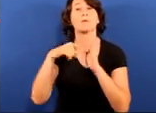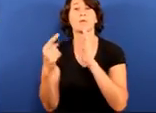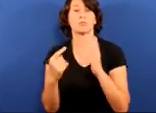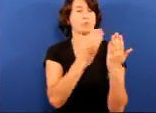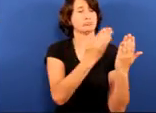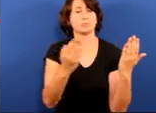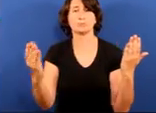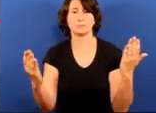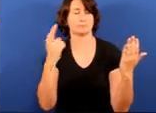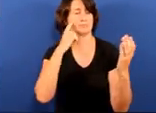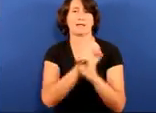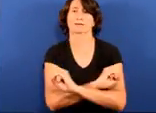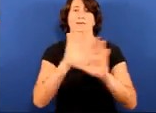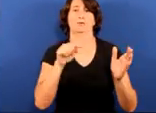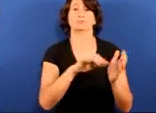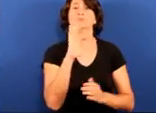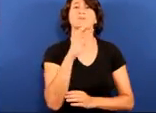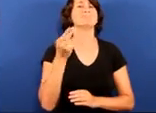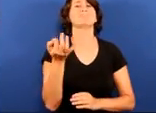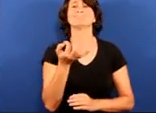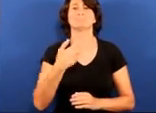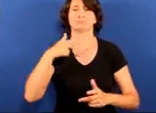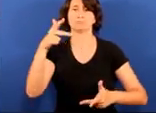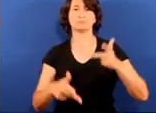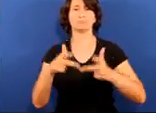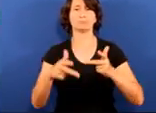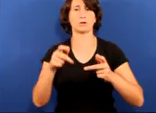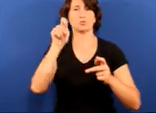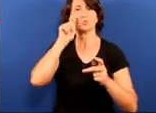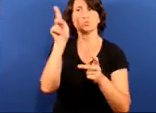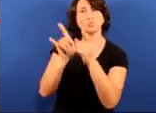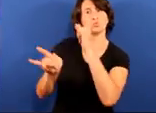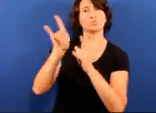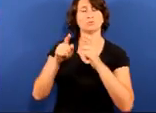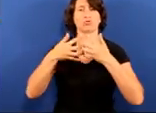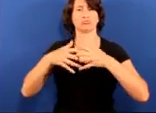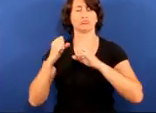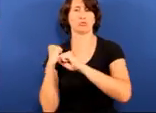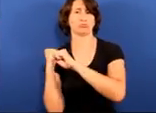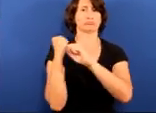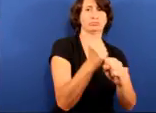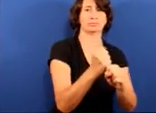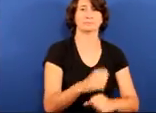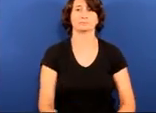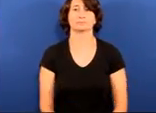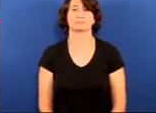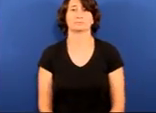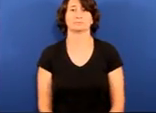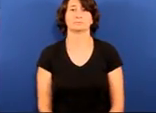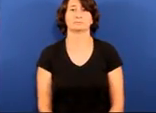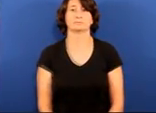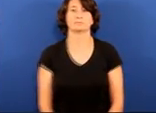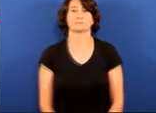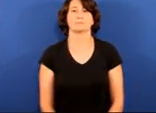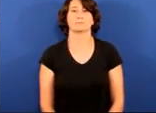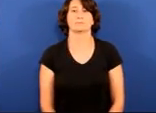Promoción Económica, Imanol Pradales, presentó el pasado mes de enero el Plan de Legislatura para la Industria Turística 2011-2015, un ambicioso plan en